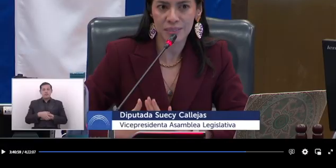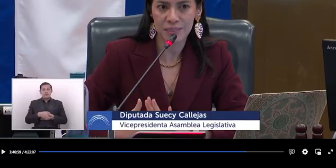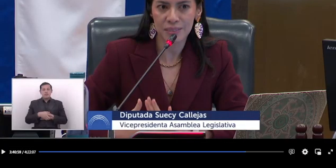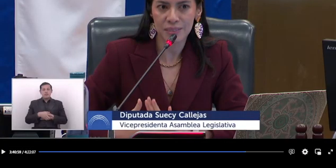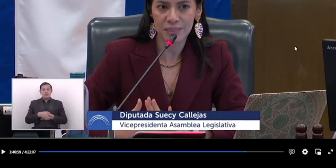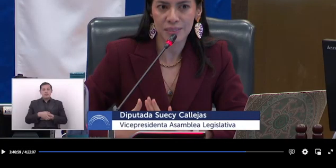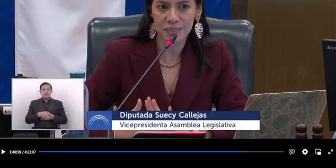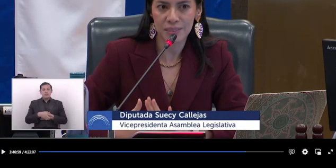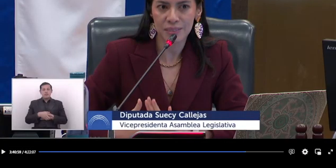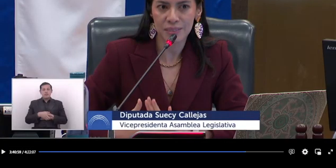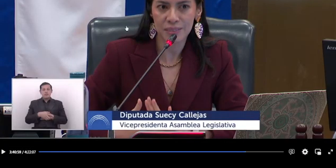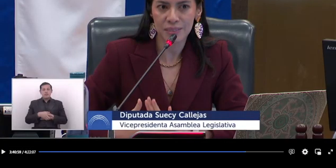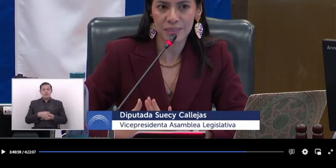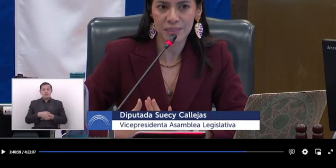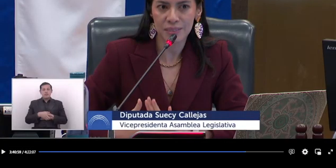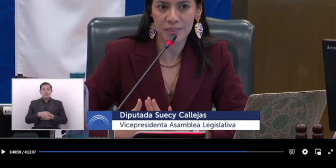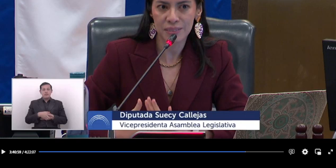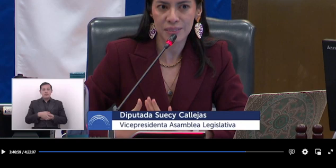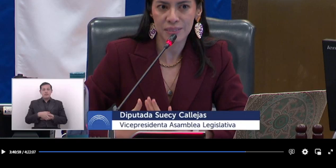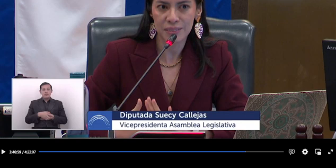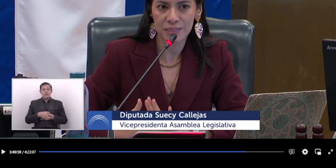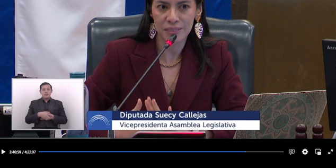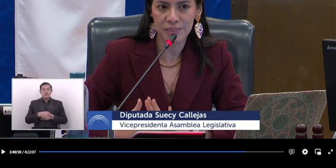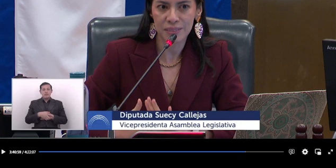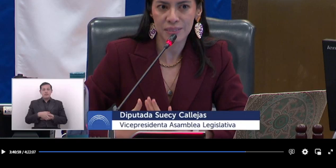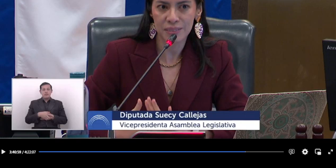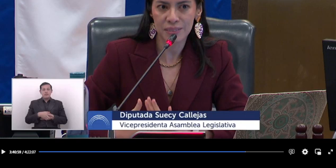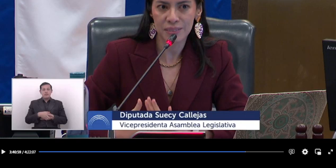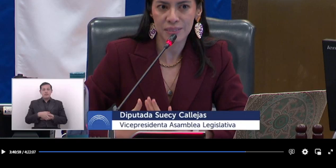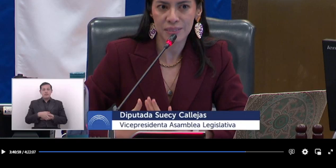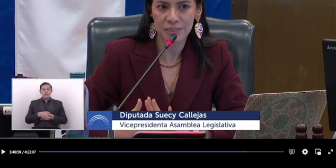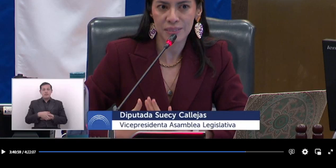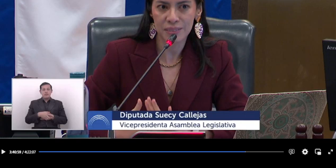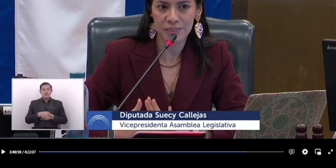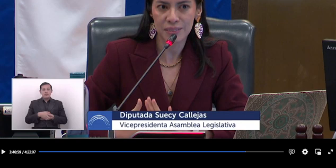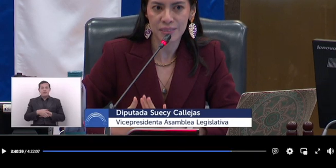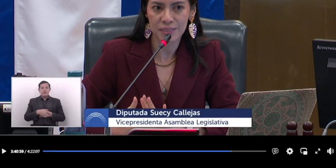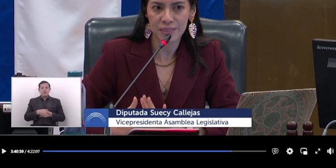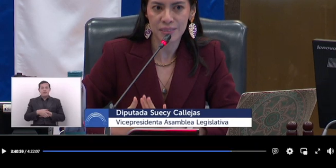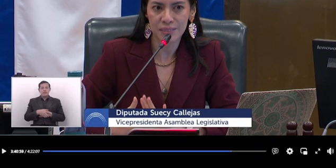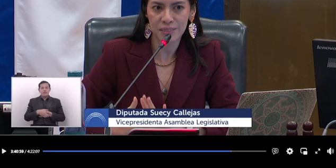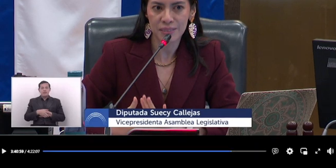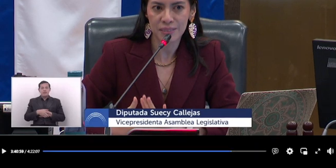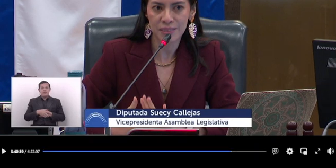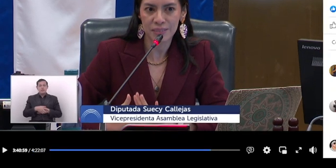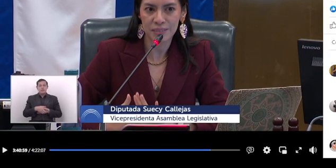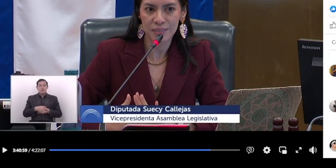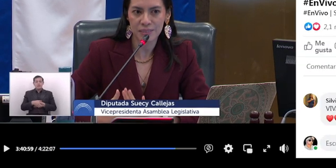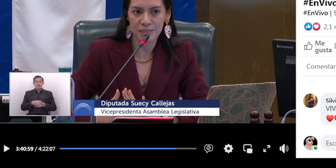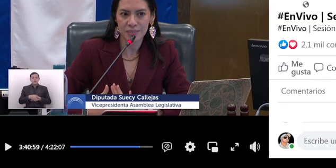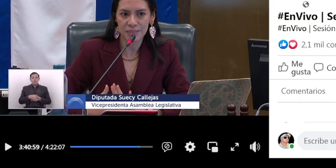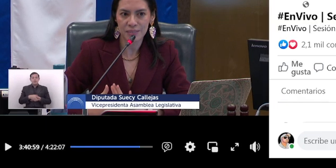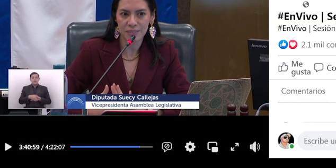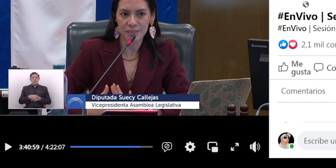la diputada Sueci Calleja, ¿verdad? Lo vamos a poner aquí, lo vamos a hacer para acá, permita, por aquí.